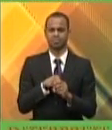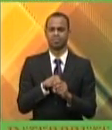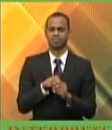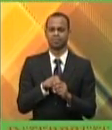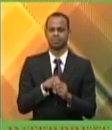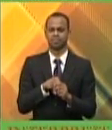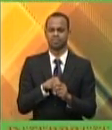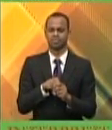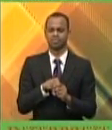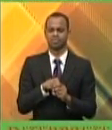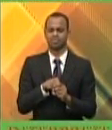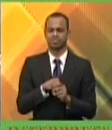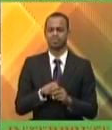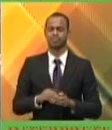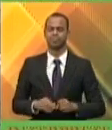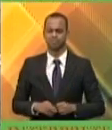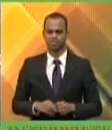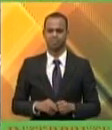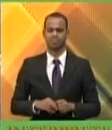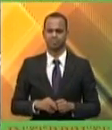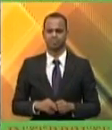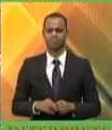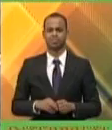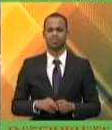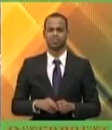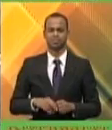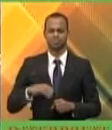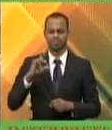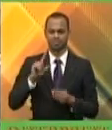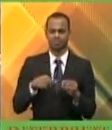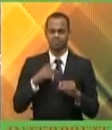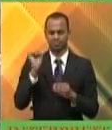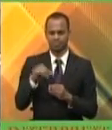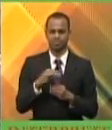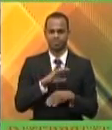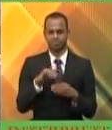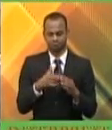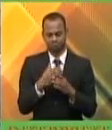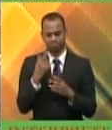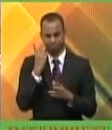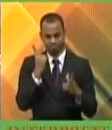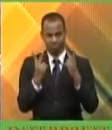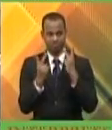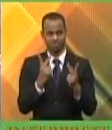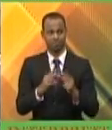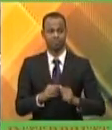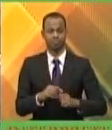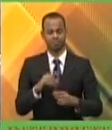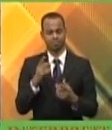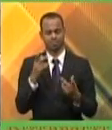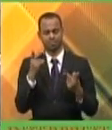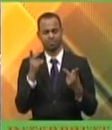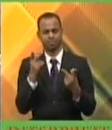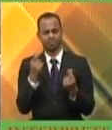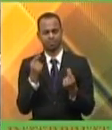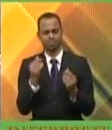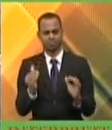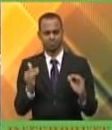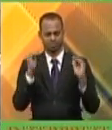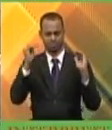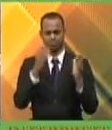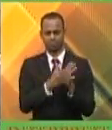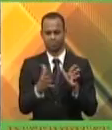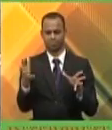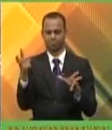es exactamente de eso se trata todo esto que estamos viendo que permite elevar los niveles